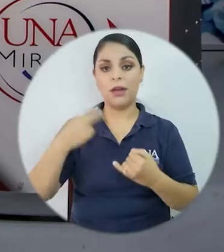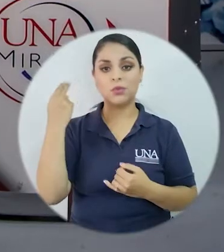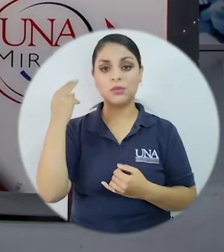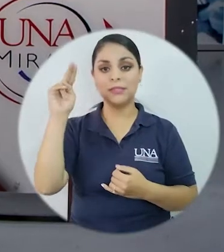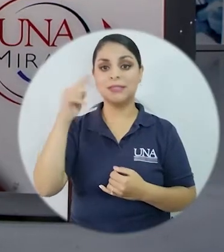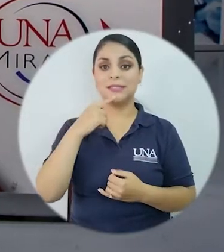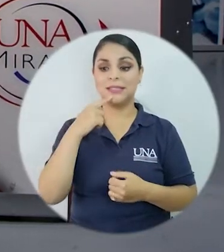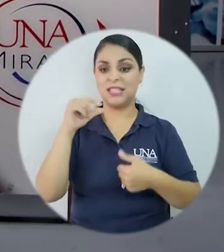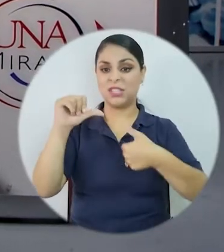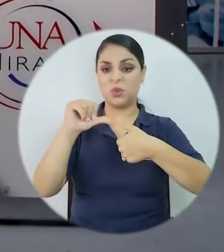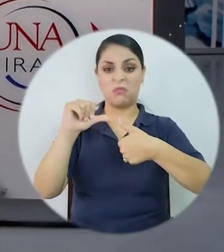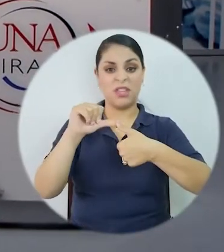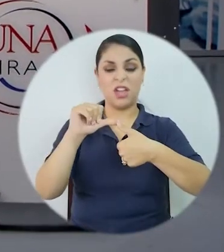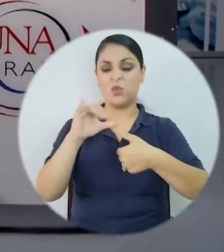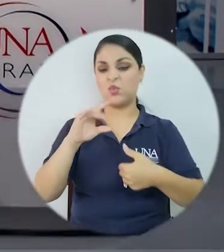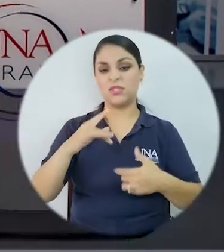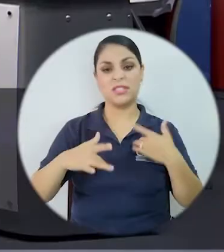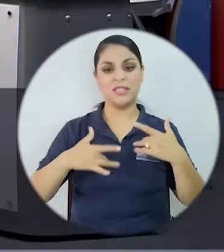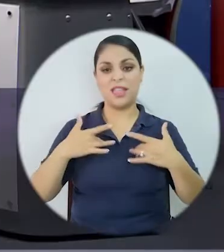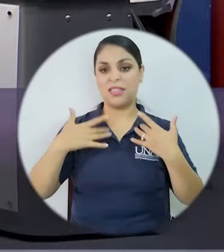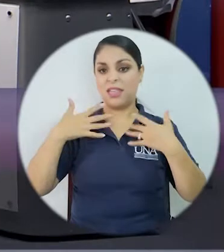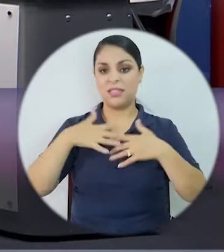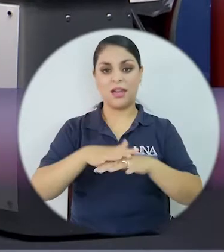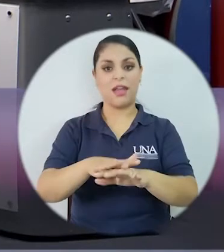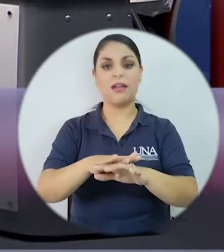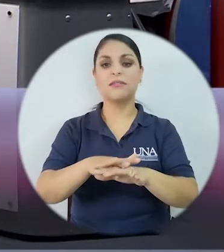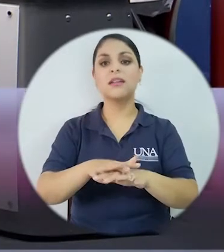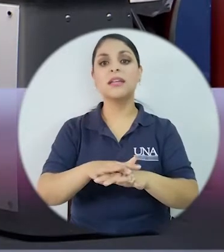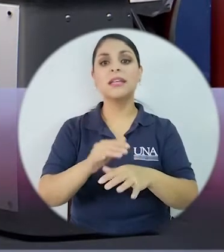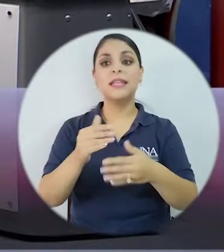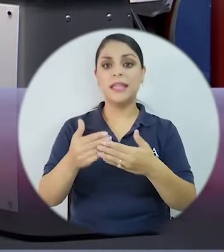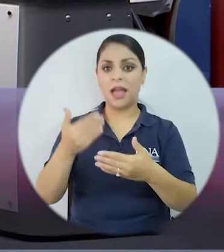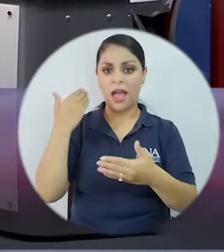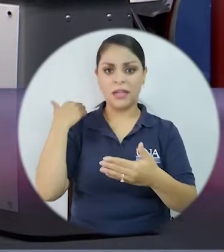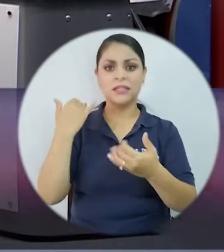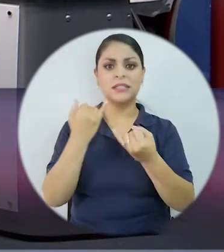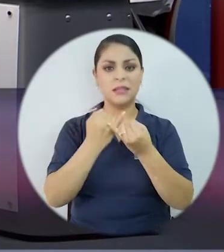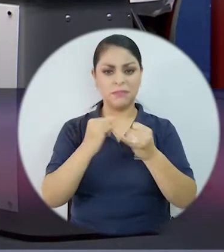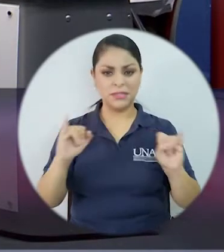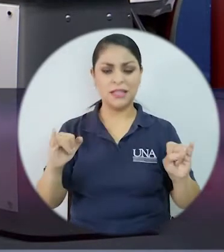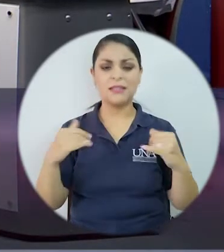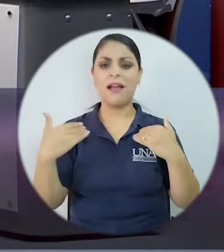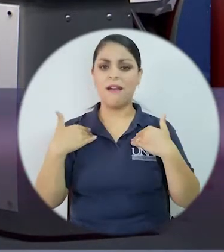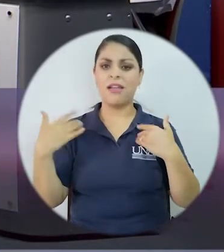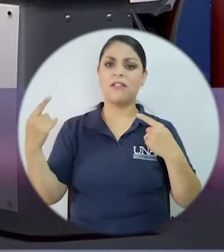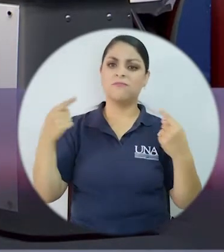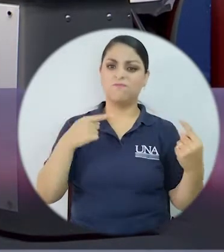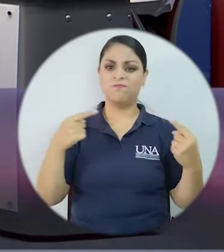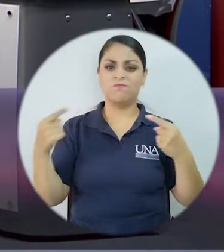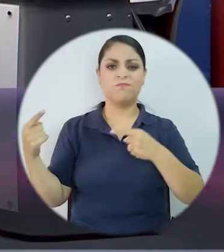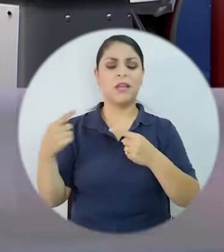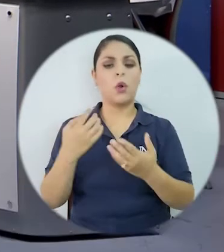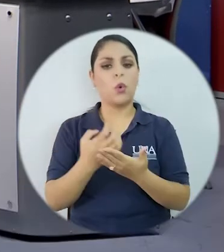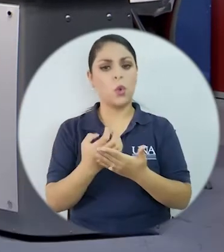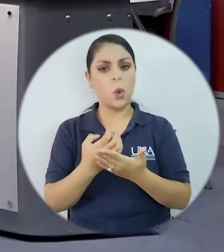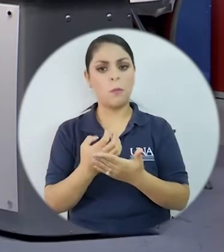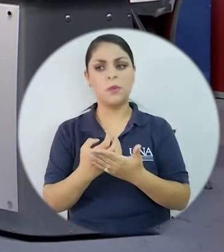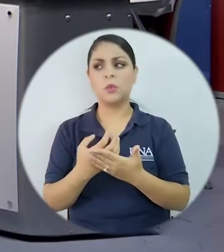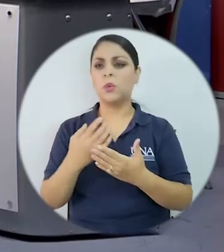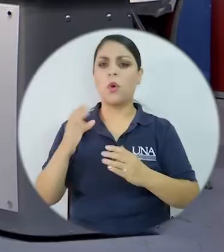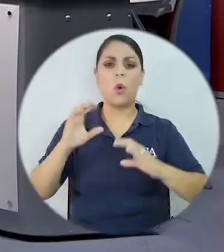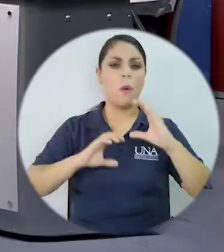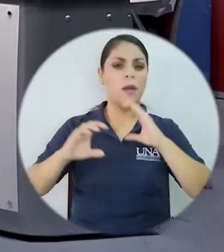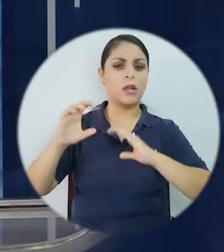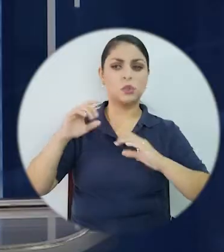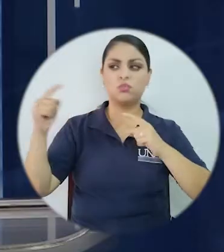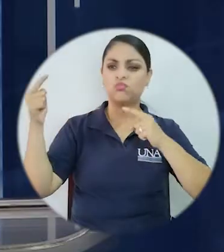es que Centroamérica no se siente integrada, y desde antes de la independencia pasaba por rencillas económicas, por cuestiones